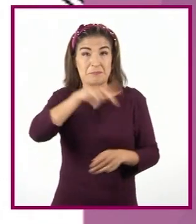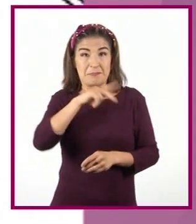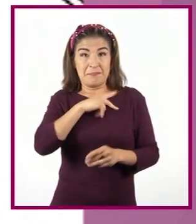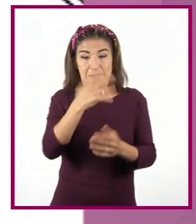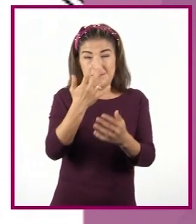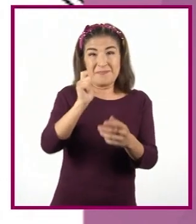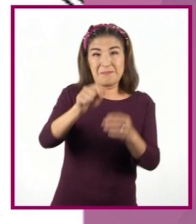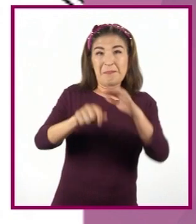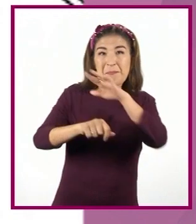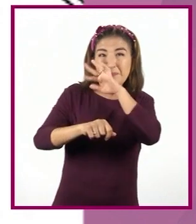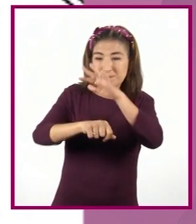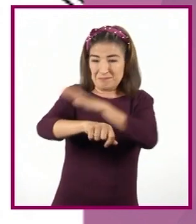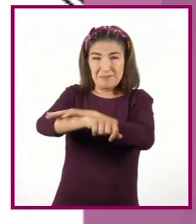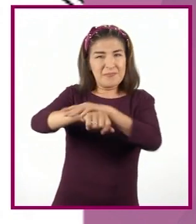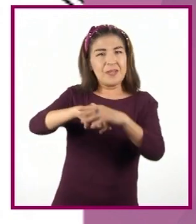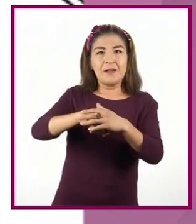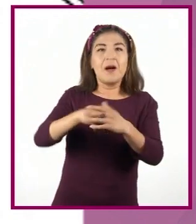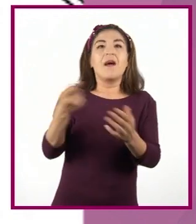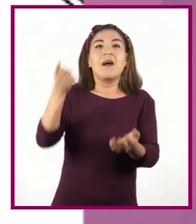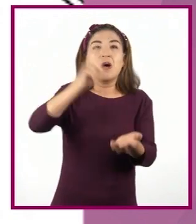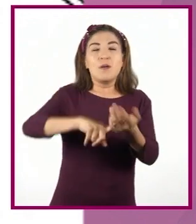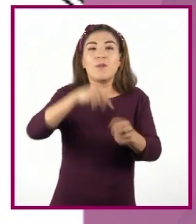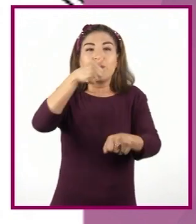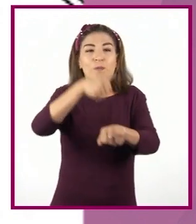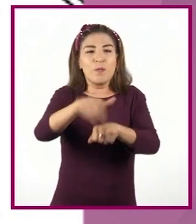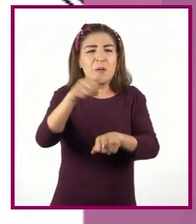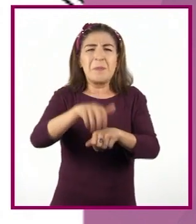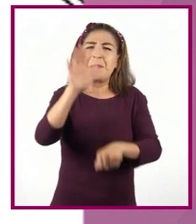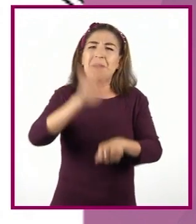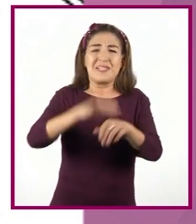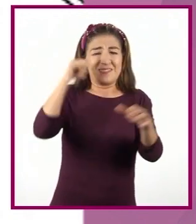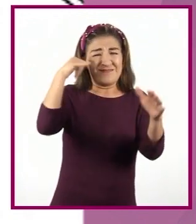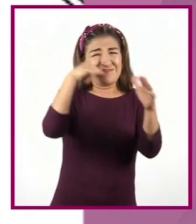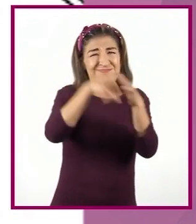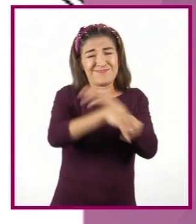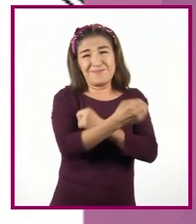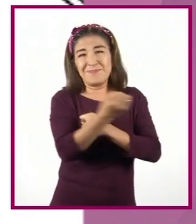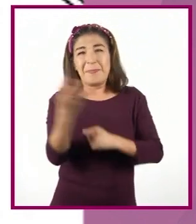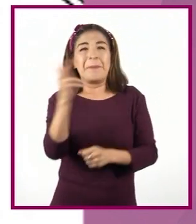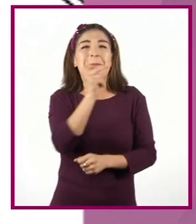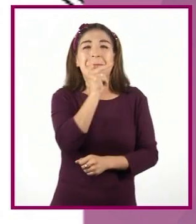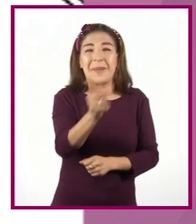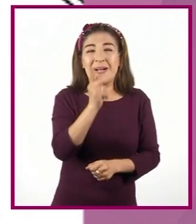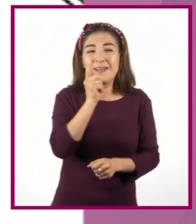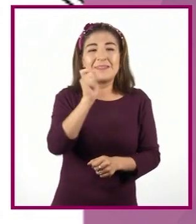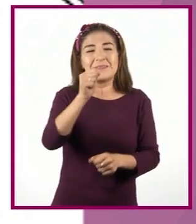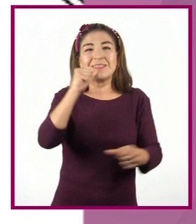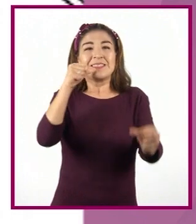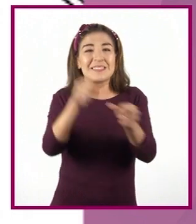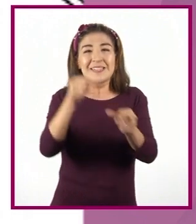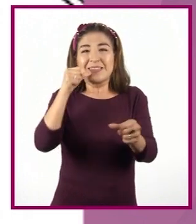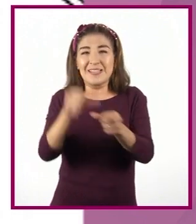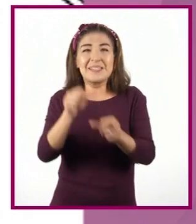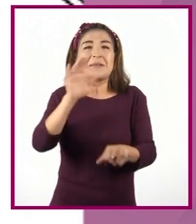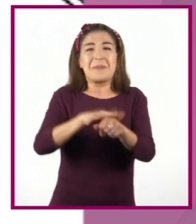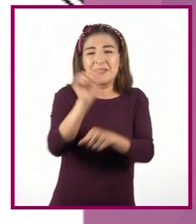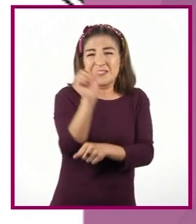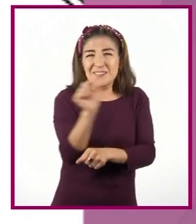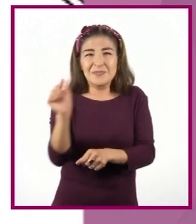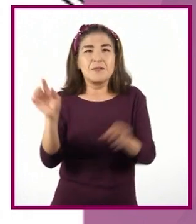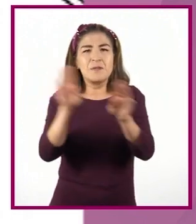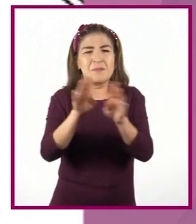de una mancha, sino de un número infinito de letras pequeñísimas, apeñuscadas como una